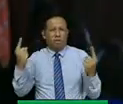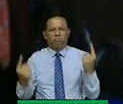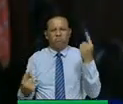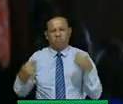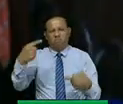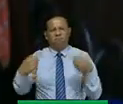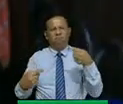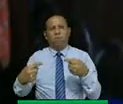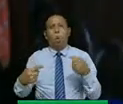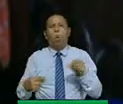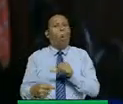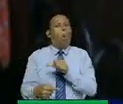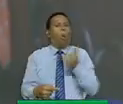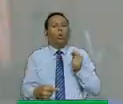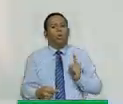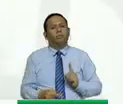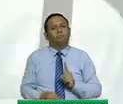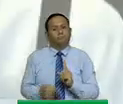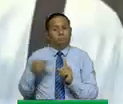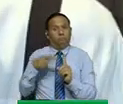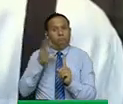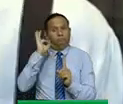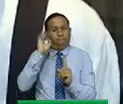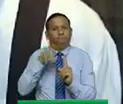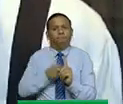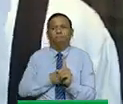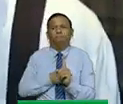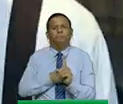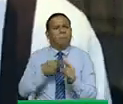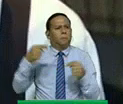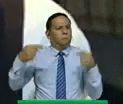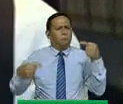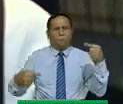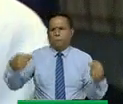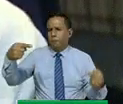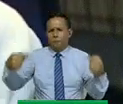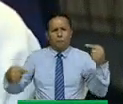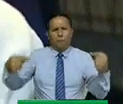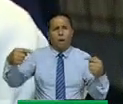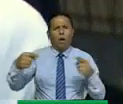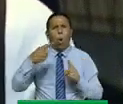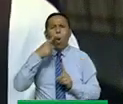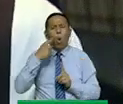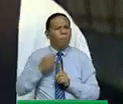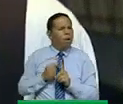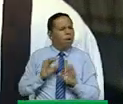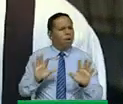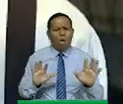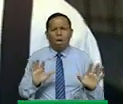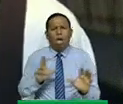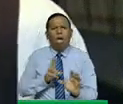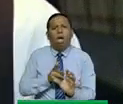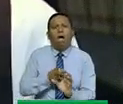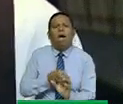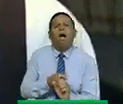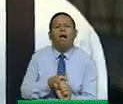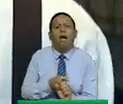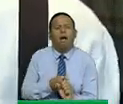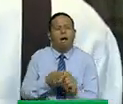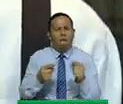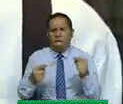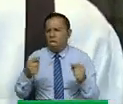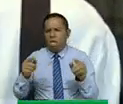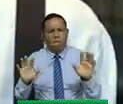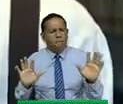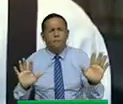clave de toda la obra. Finalmente una discusión que no tiene nada que ver con él, pero termina involucrándose y termina como